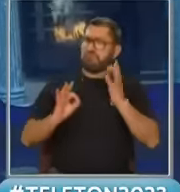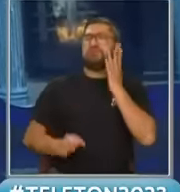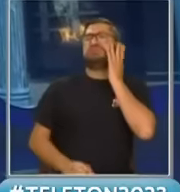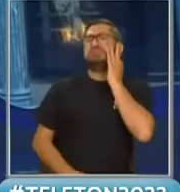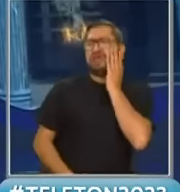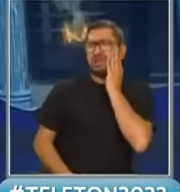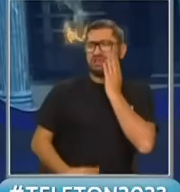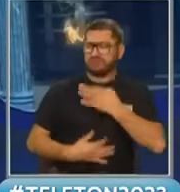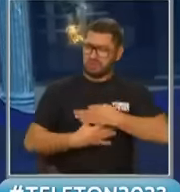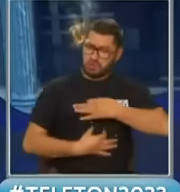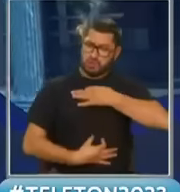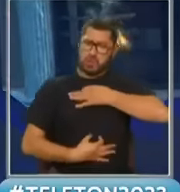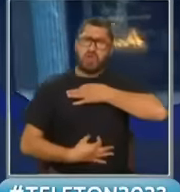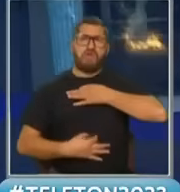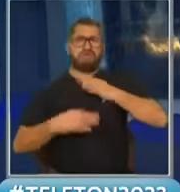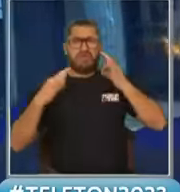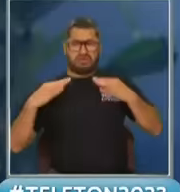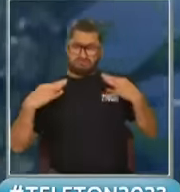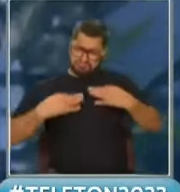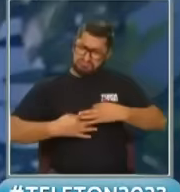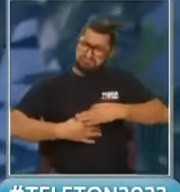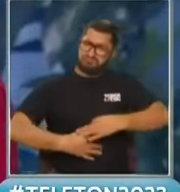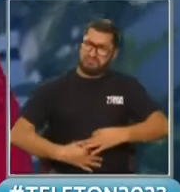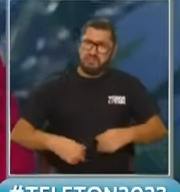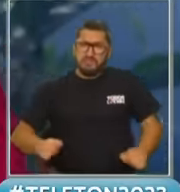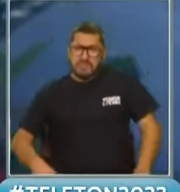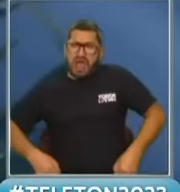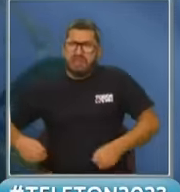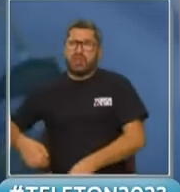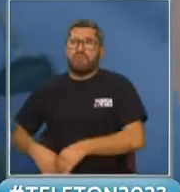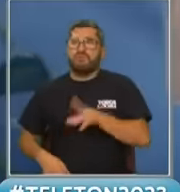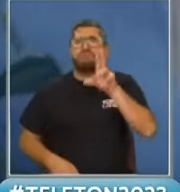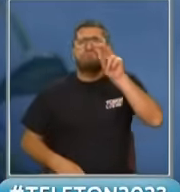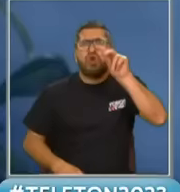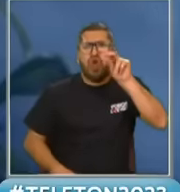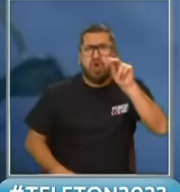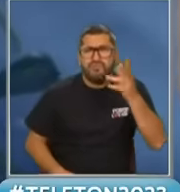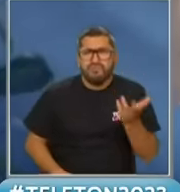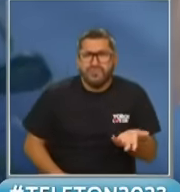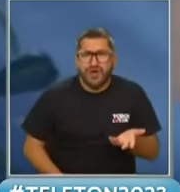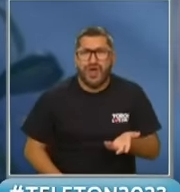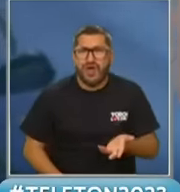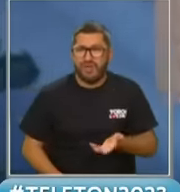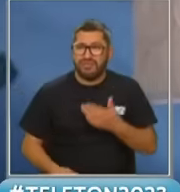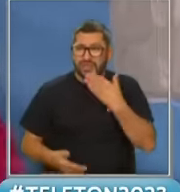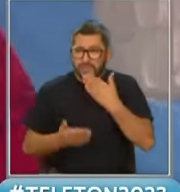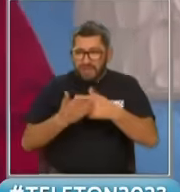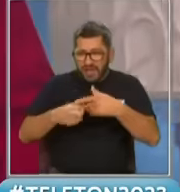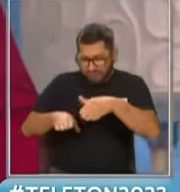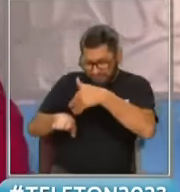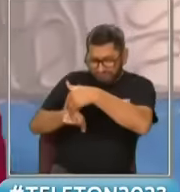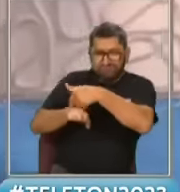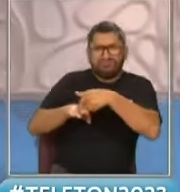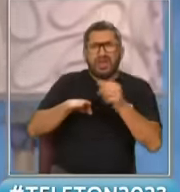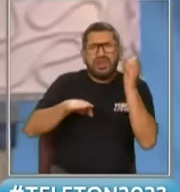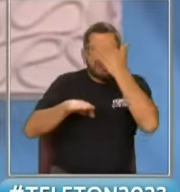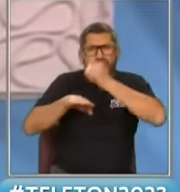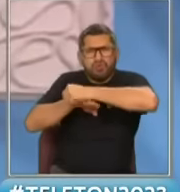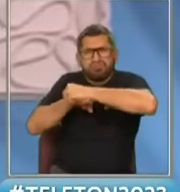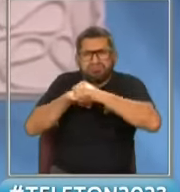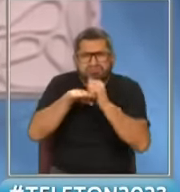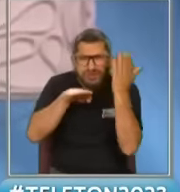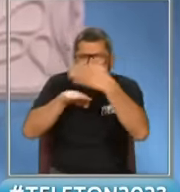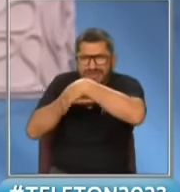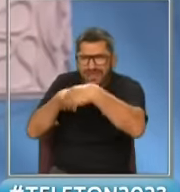nuestro paletó, nuestro pantalón plomo, nuestros zapatitos lustrados. Y cuando si teníamos el camino con mucha tierra,